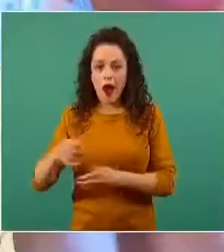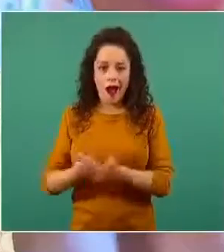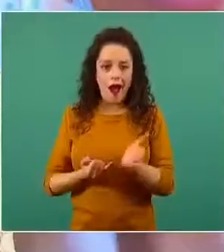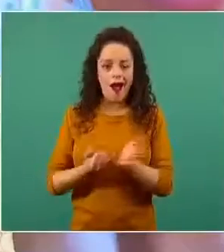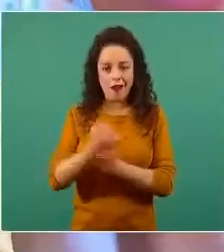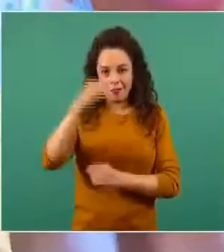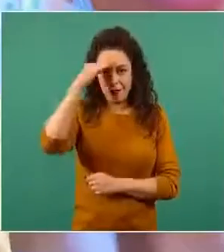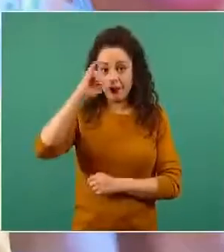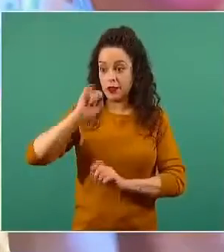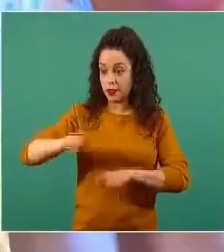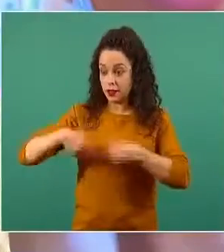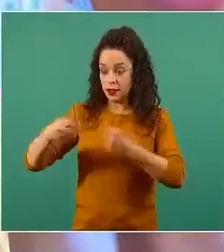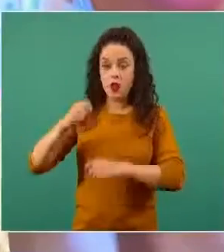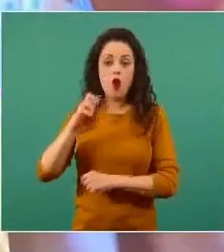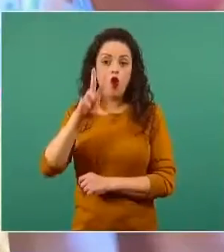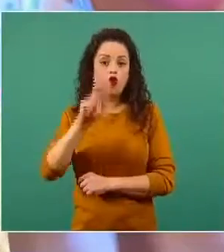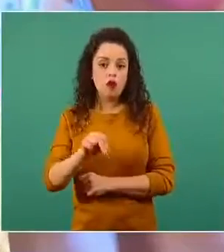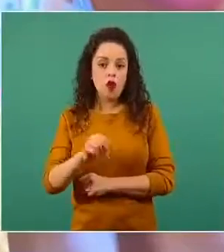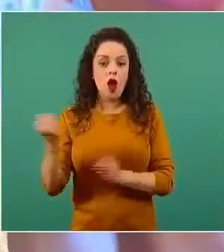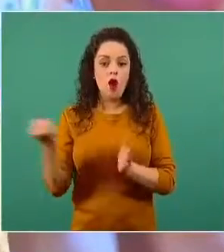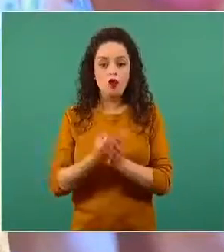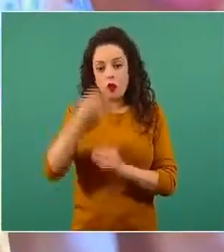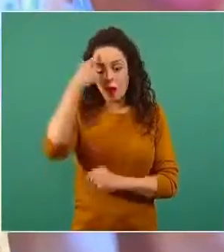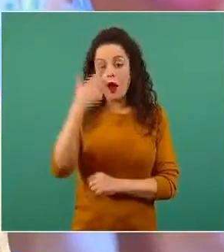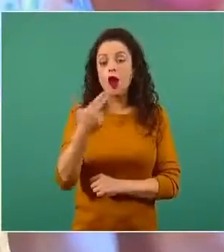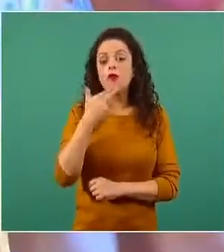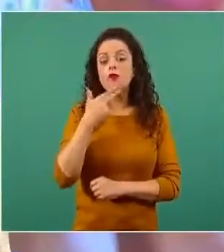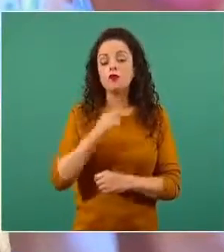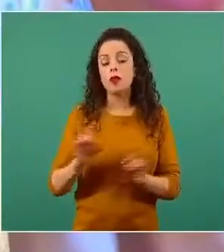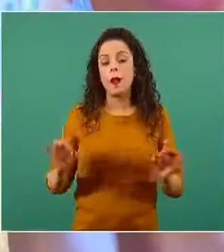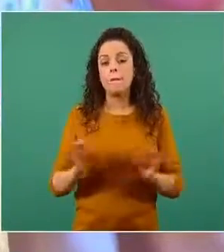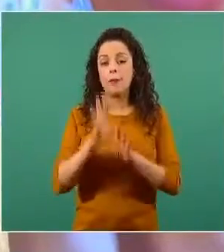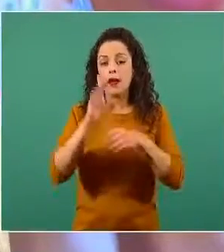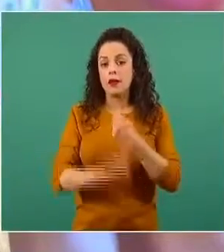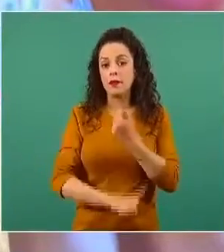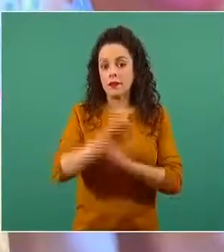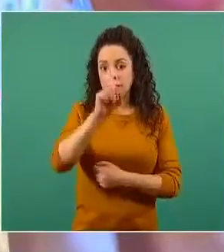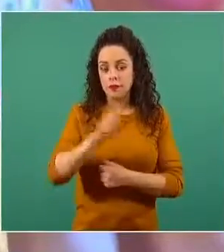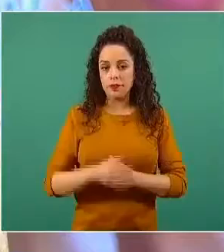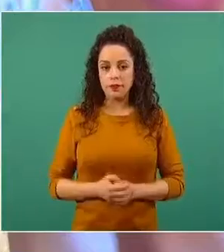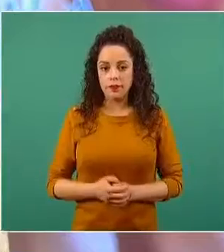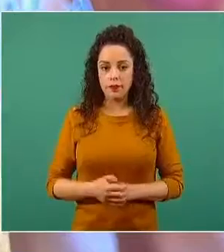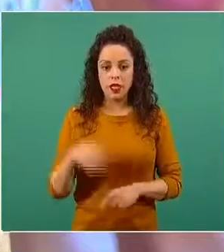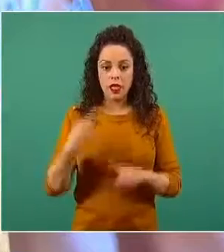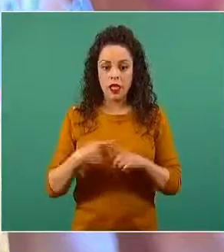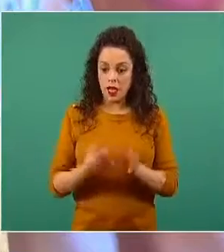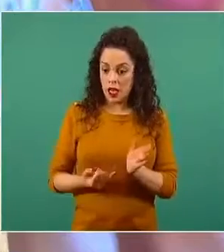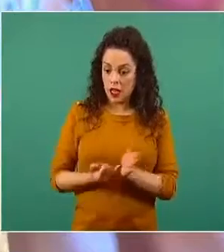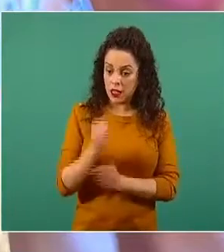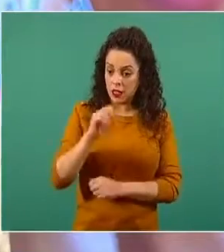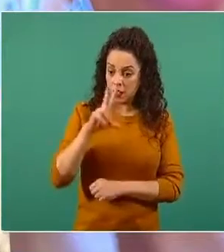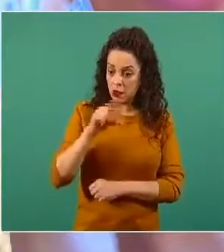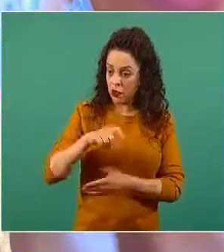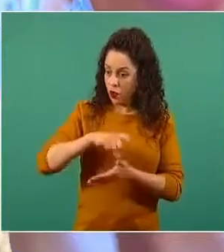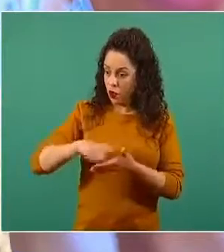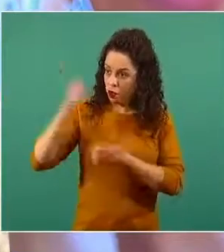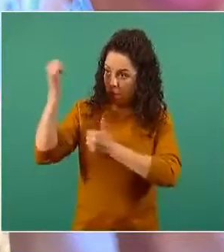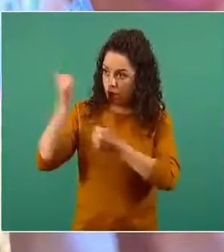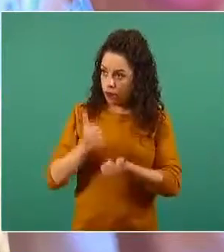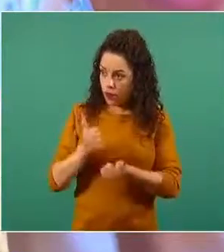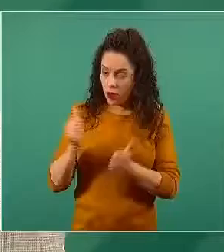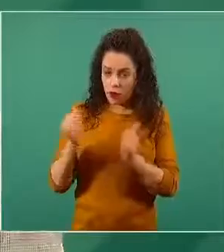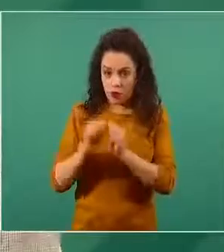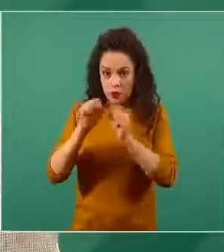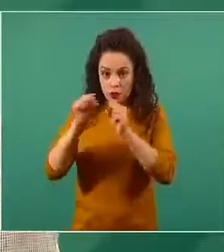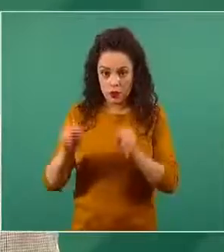o negar la autorización de uso de emergencia. ¿Quién decide sobre si se adquiere o no determinada vacuna por parte de